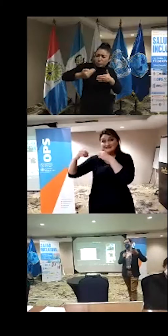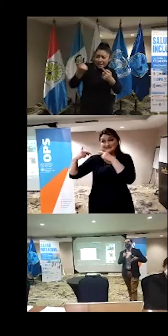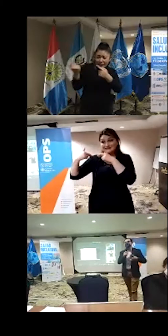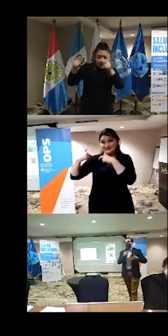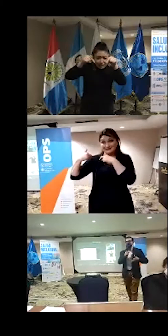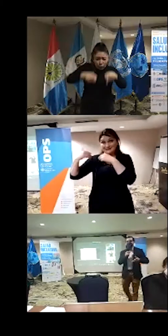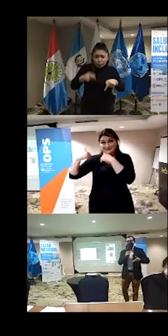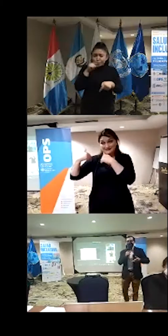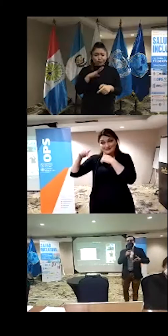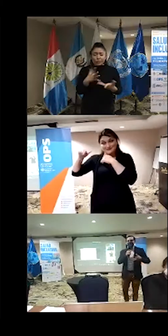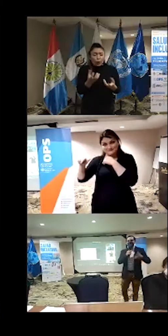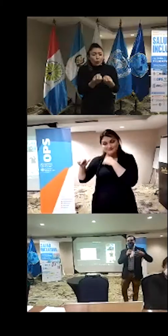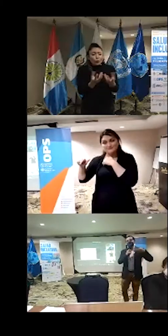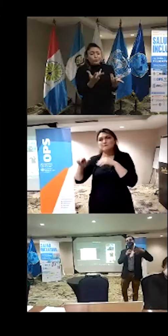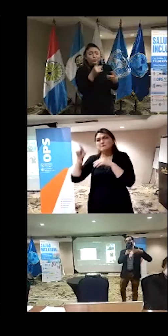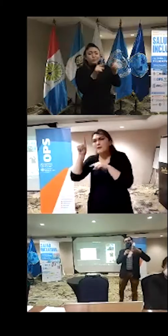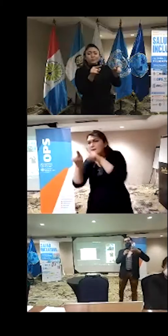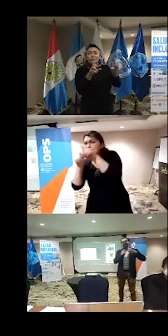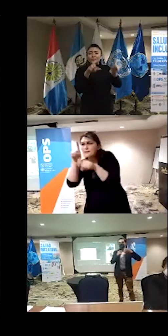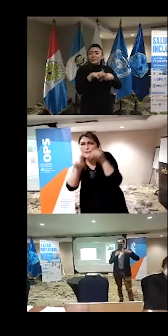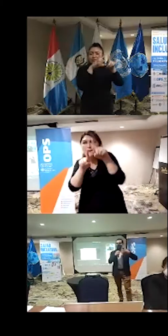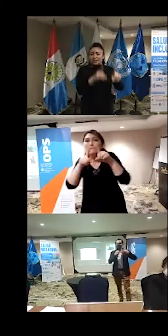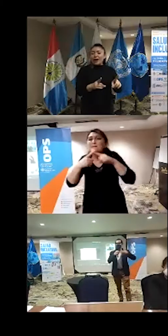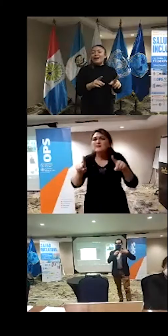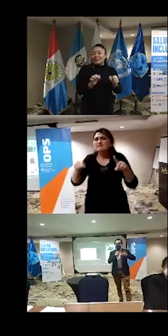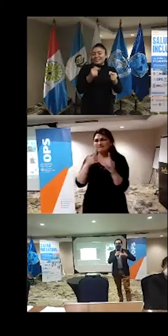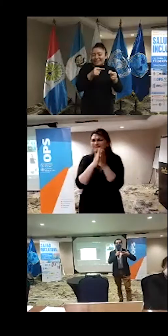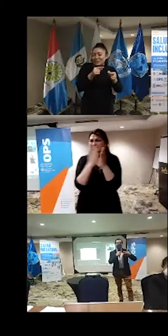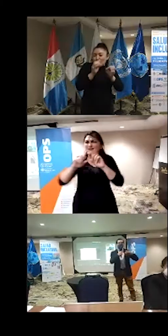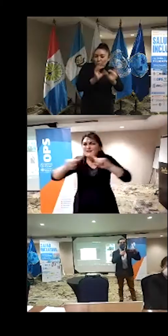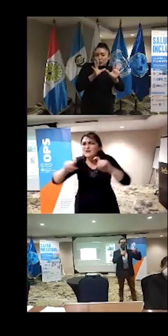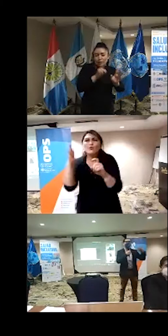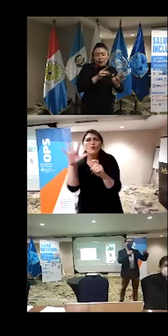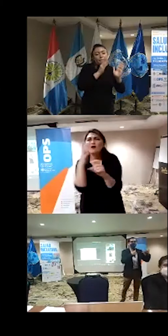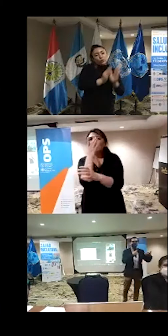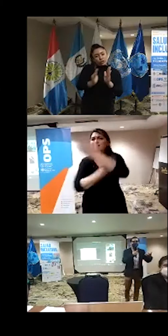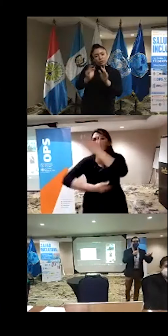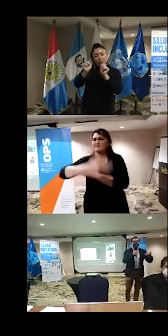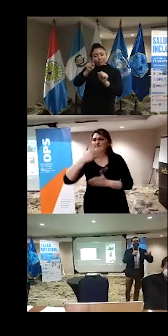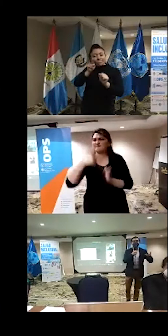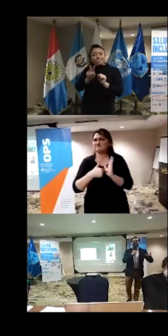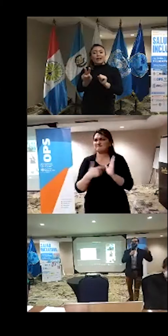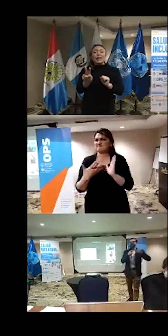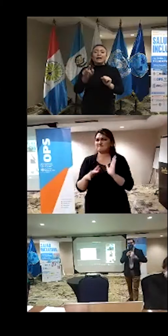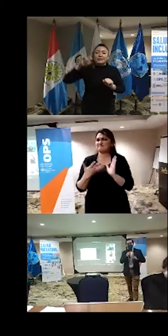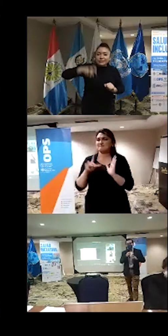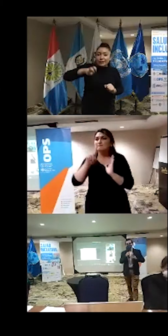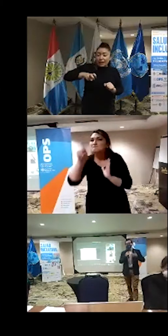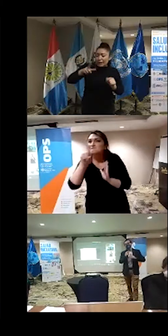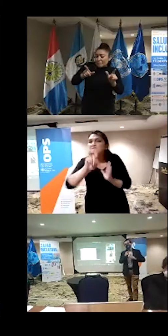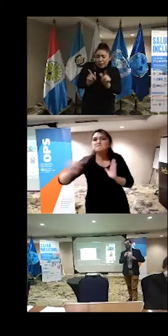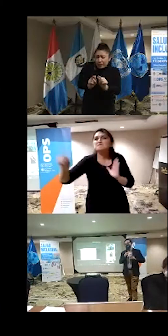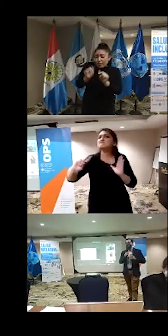con la variable de discapacidad, pues está haciendo justo ese proceso, ¿verdad? De visualizar la necesidad de que